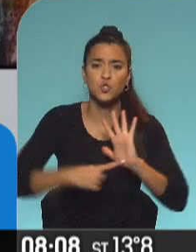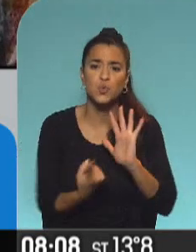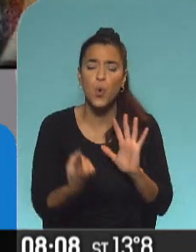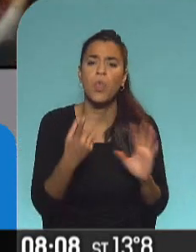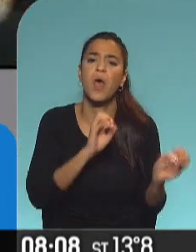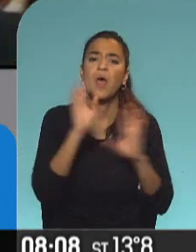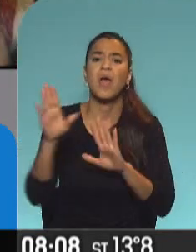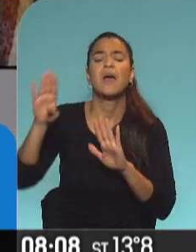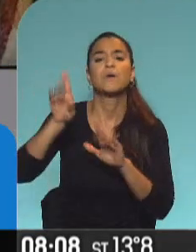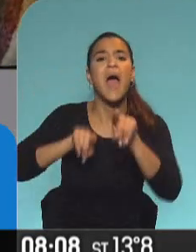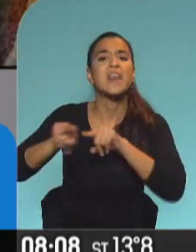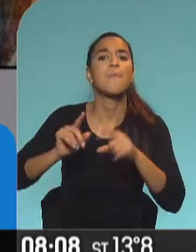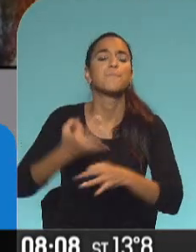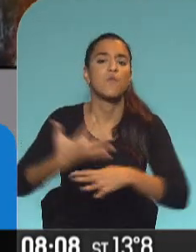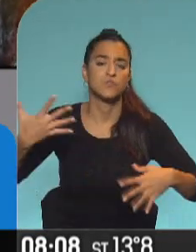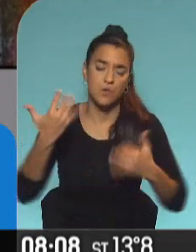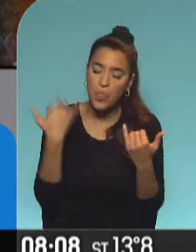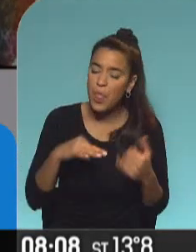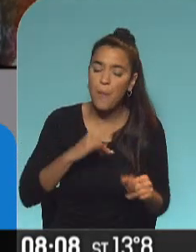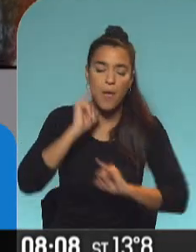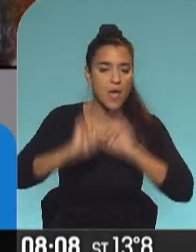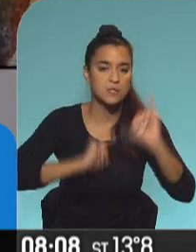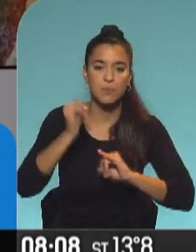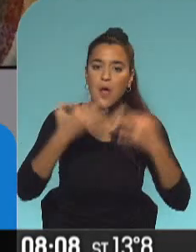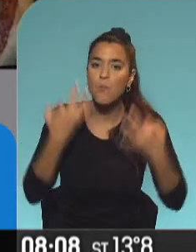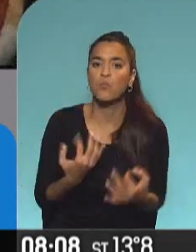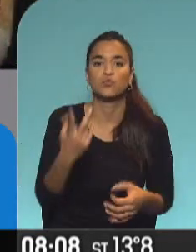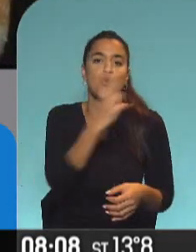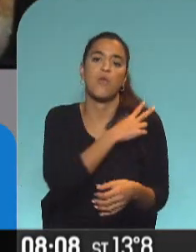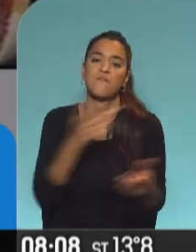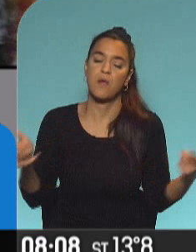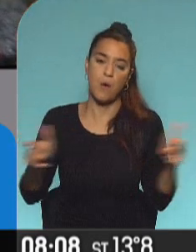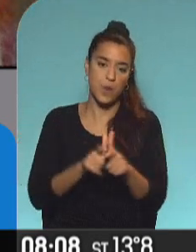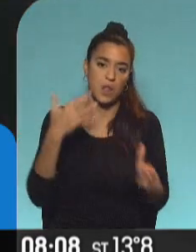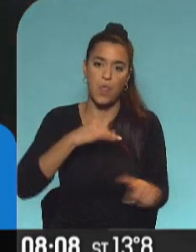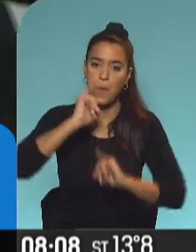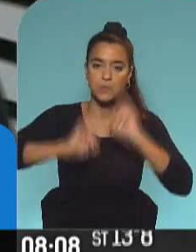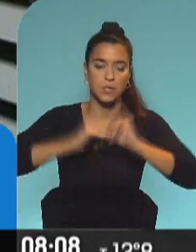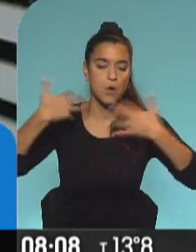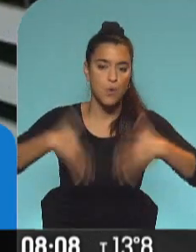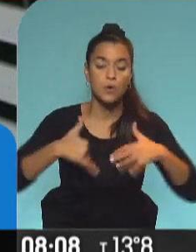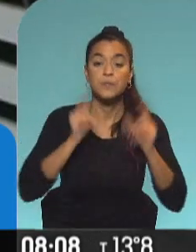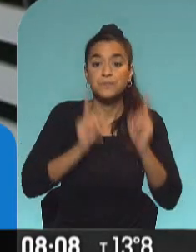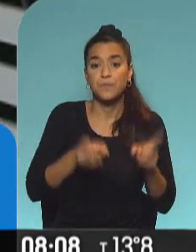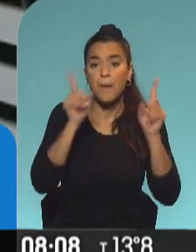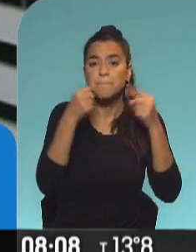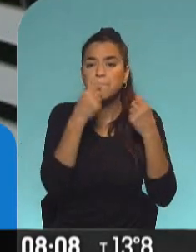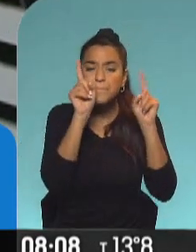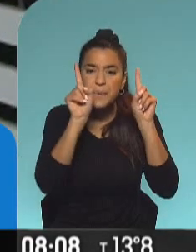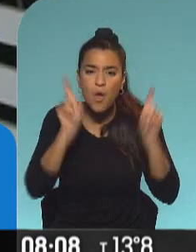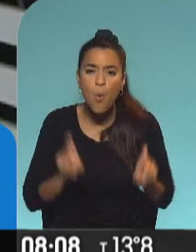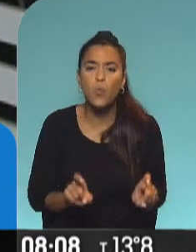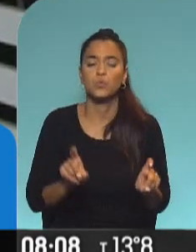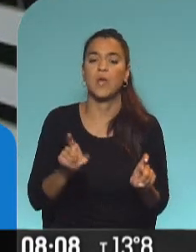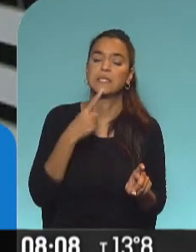pasar a la carrera profesional. Va a tener que dar muchas explicaciones el jefe de gabinete. Bueno, y seguramente, hablando de preguntas, hay muchas preguntas y consultas desde el